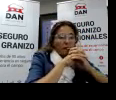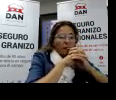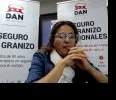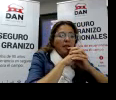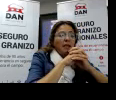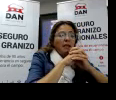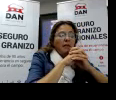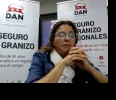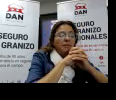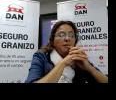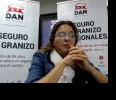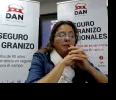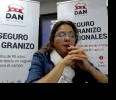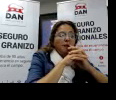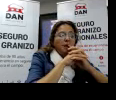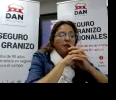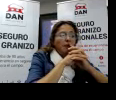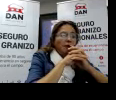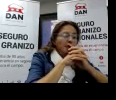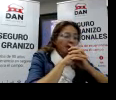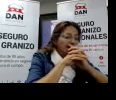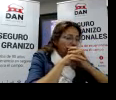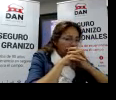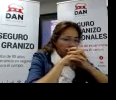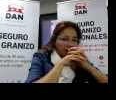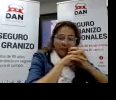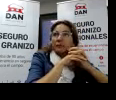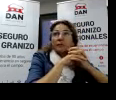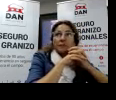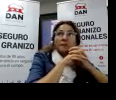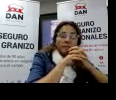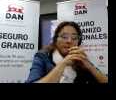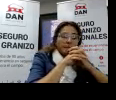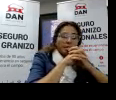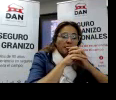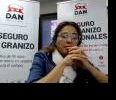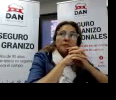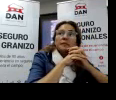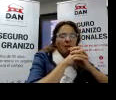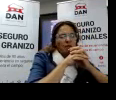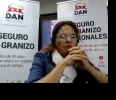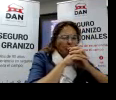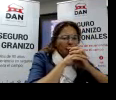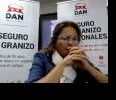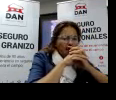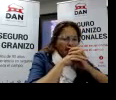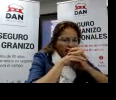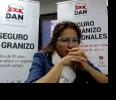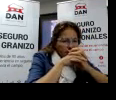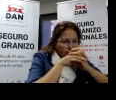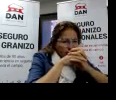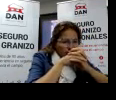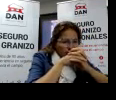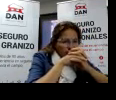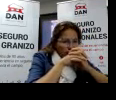muestra ahora en febrero, mostrando esto, ¿no? Que tiende a normalizar bastante la situación, en